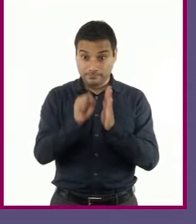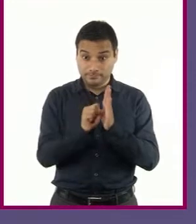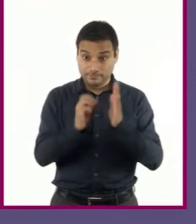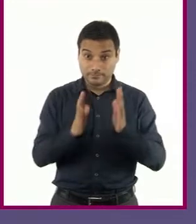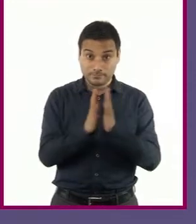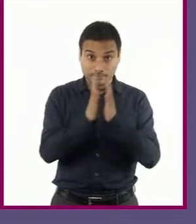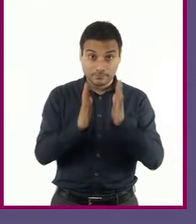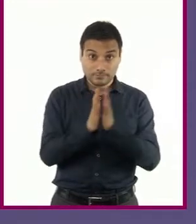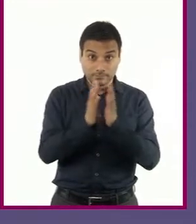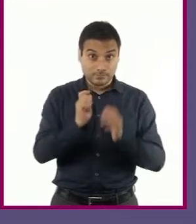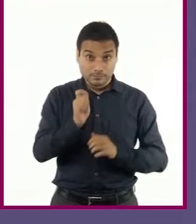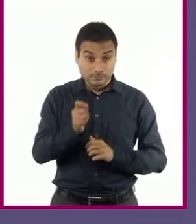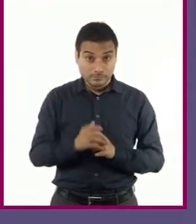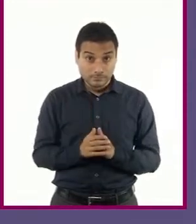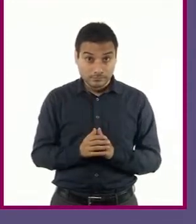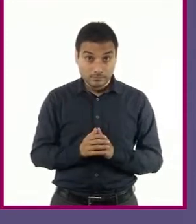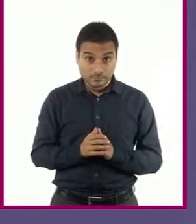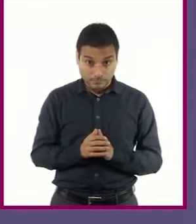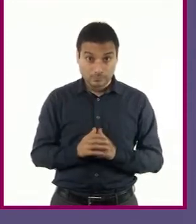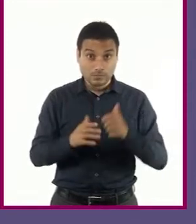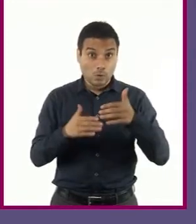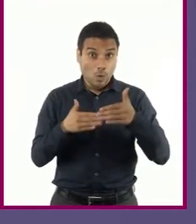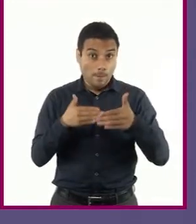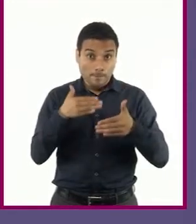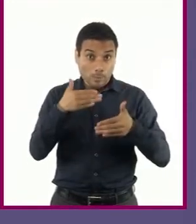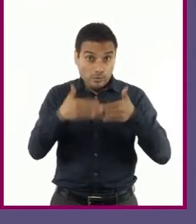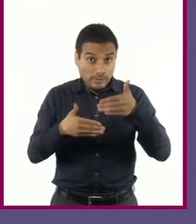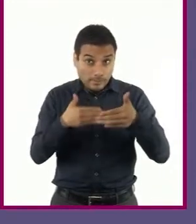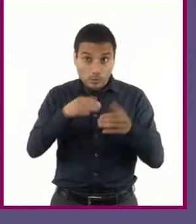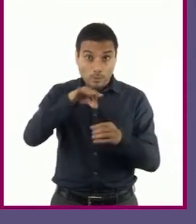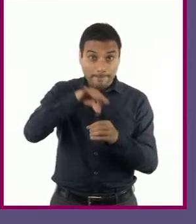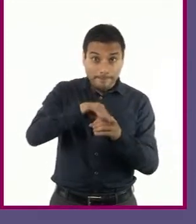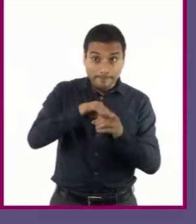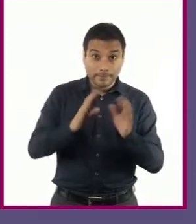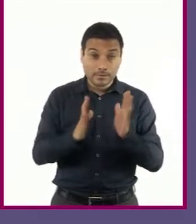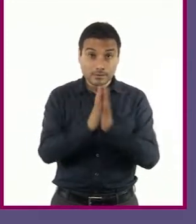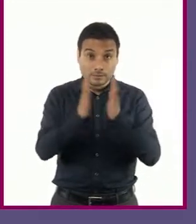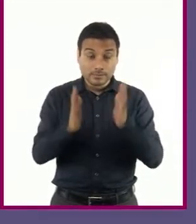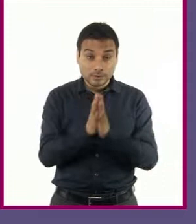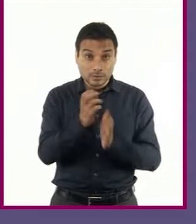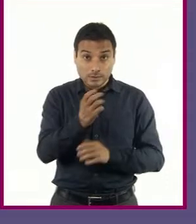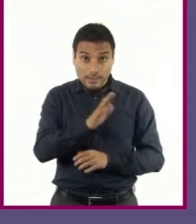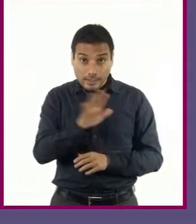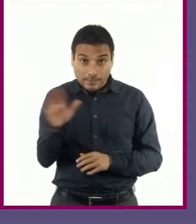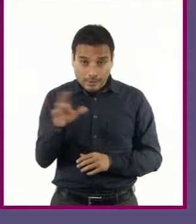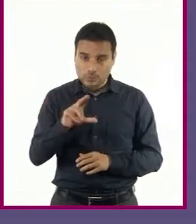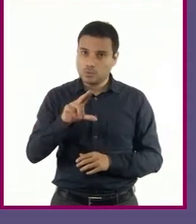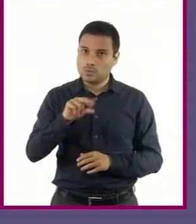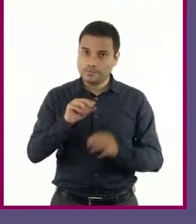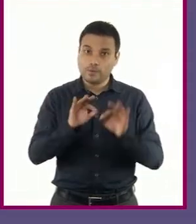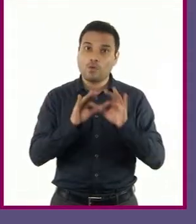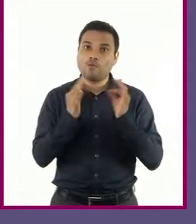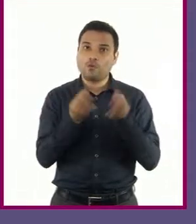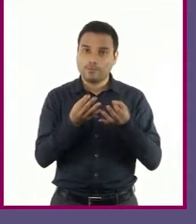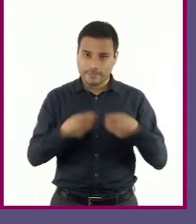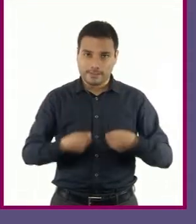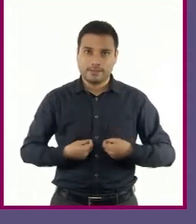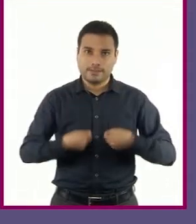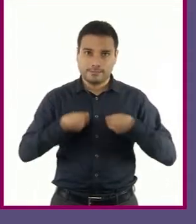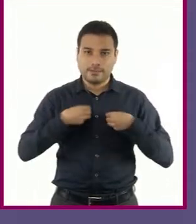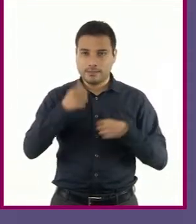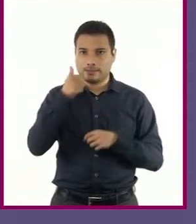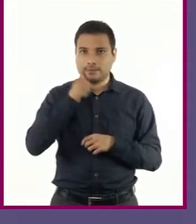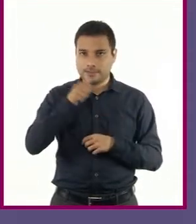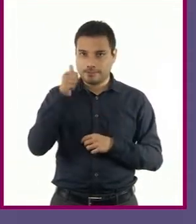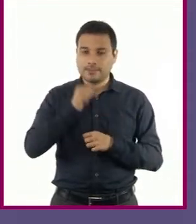con la existencia de procedimientos para un gobierno democrático. También es una forma de vida y se apoya en el ejercicio cotidiano